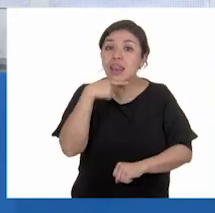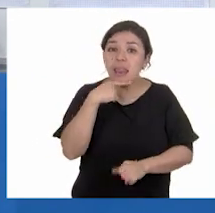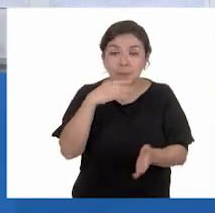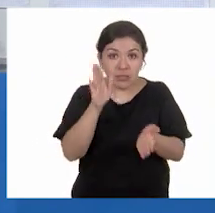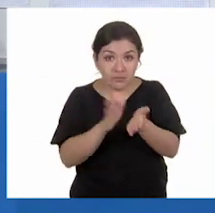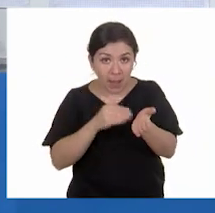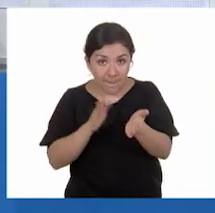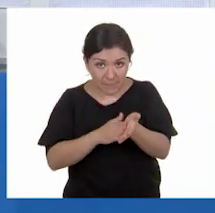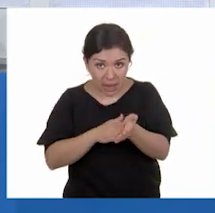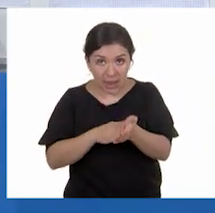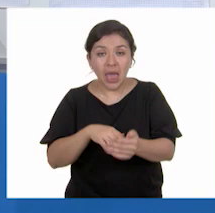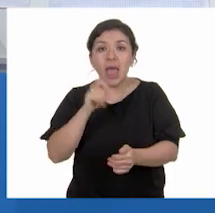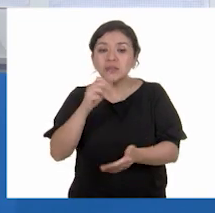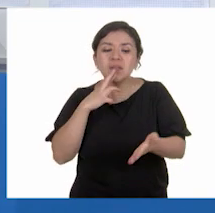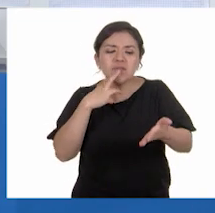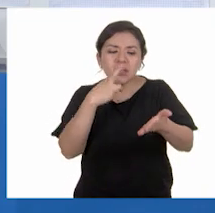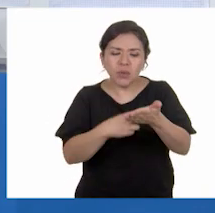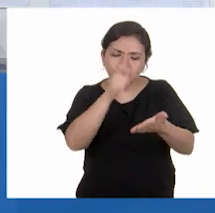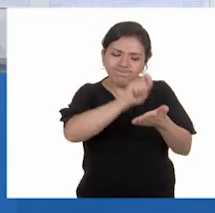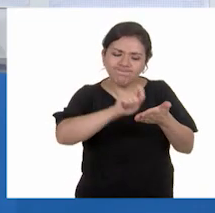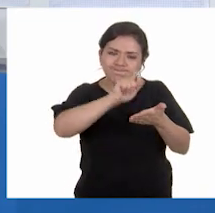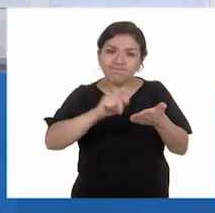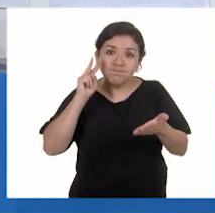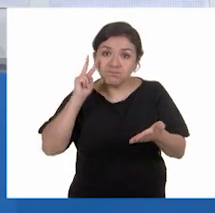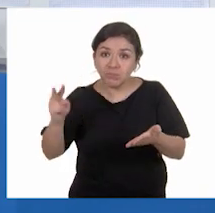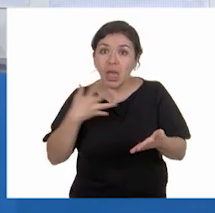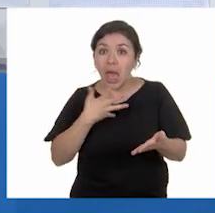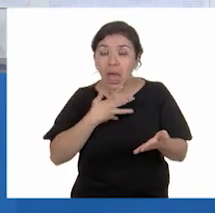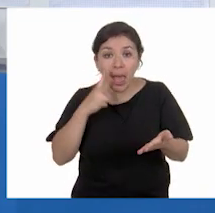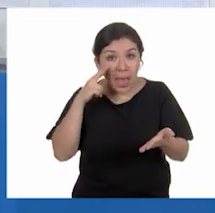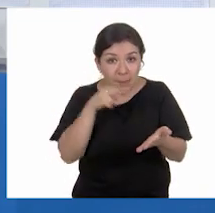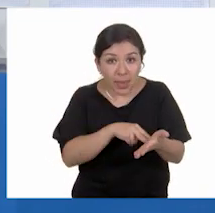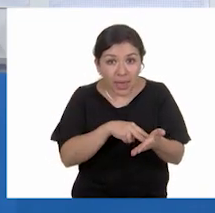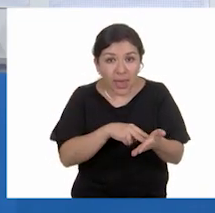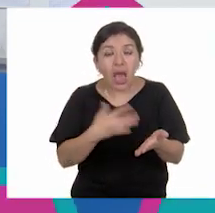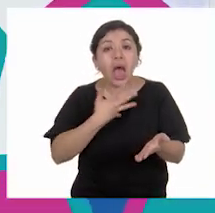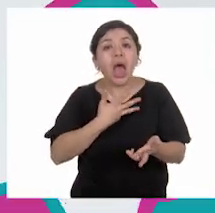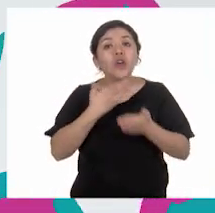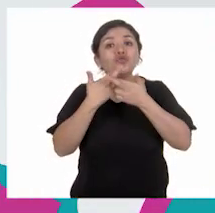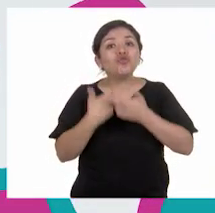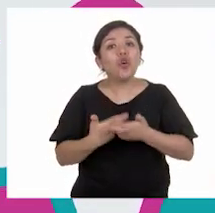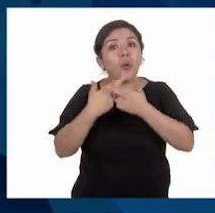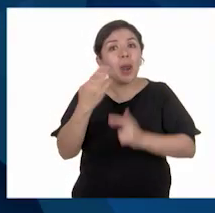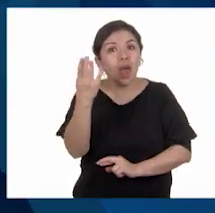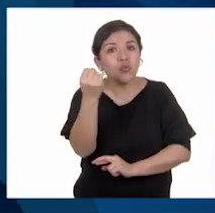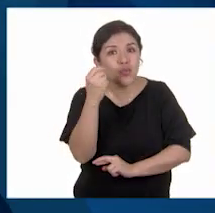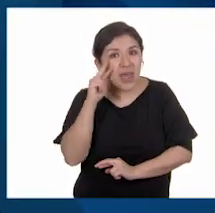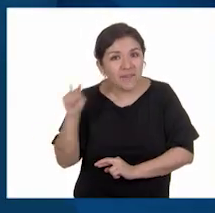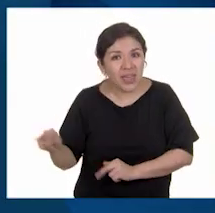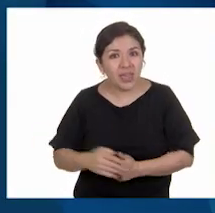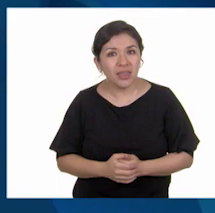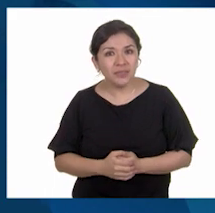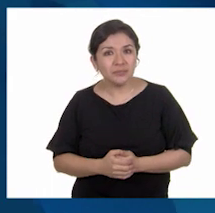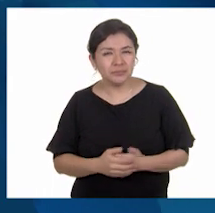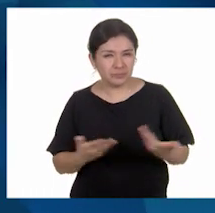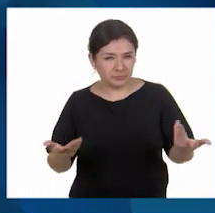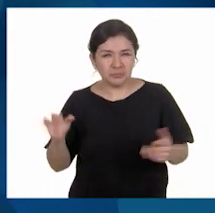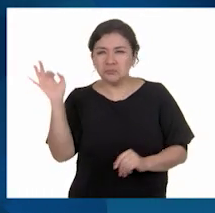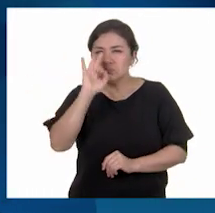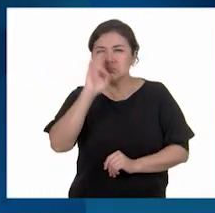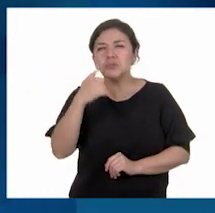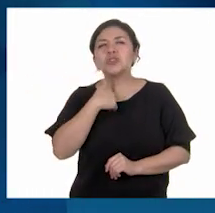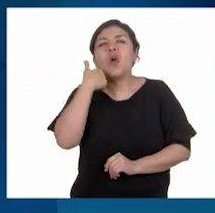papel, que nos da como resultado, ¿ya vieron que sobran 9? Si yo